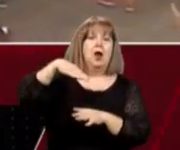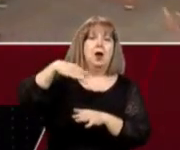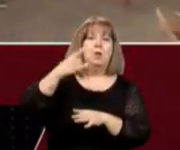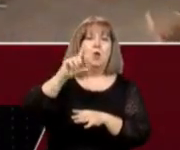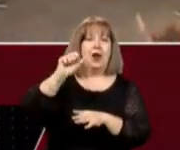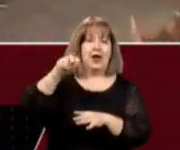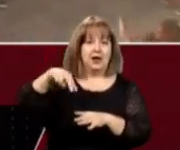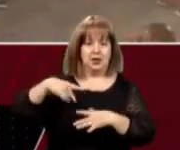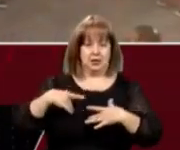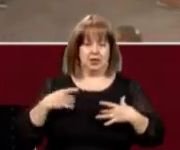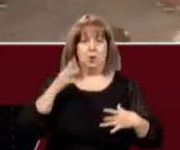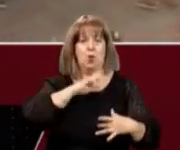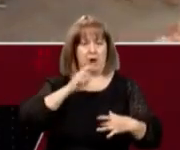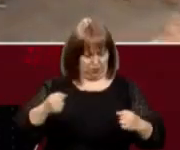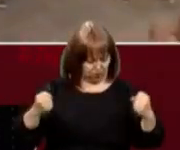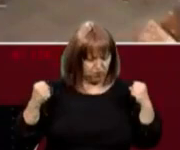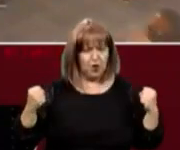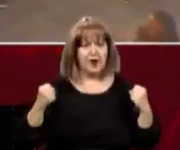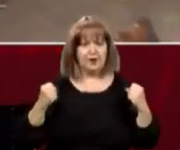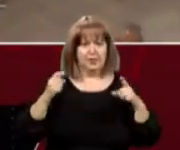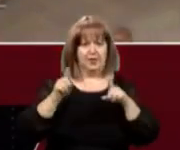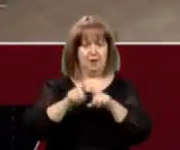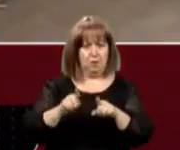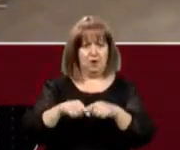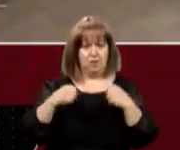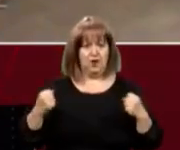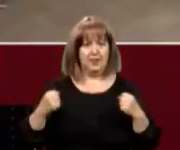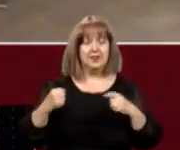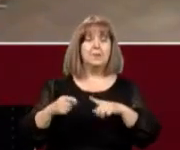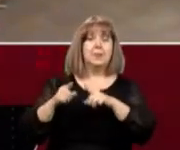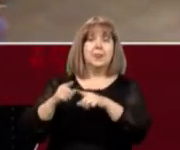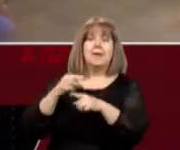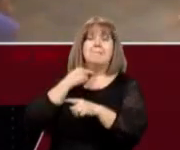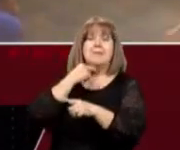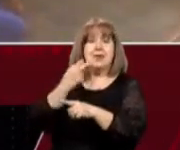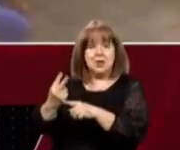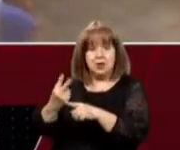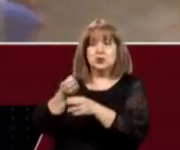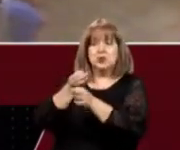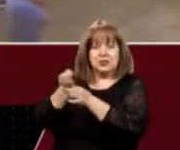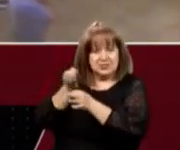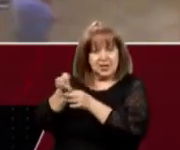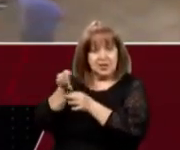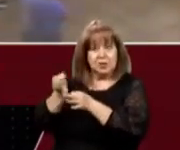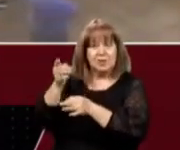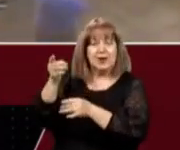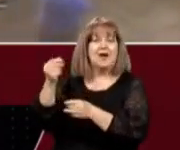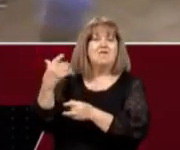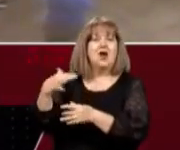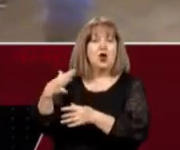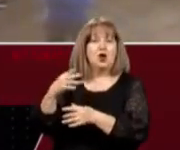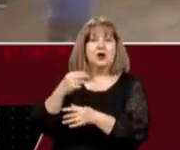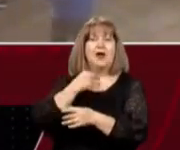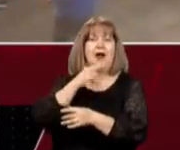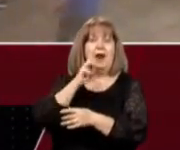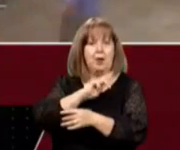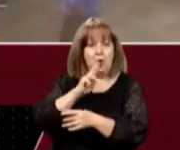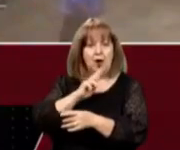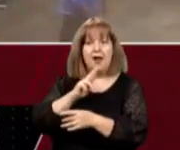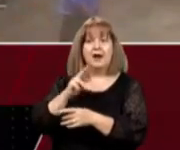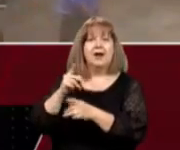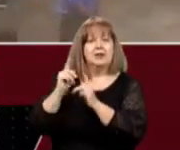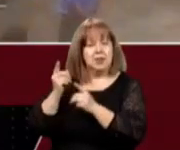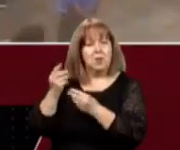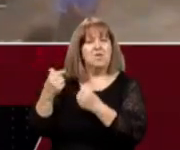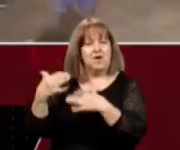cual. Espero que el día de mañana, bueno, como vos decís, tenga esos valores como hombre hacia todo, hacia la mujer, hacia